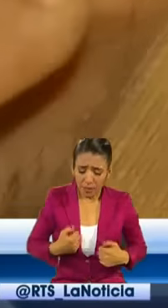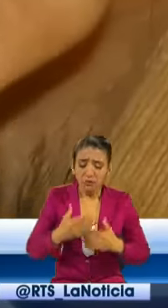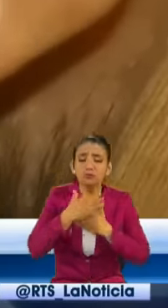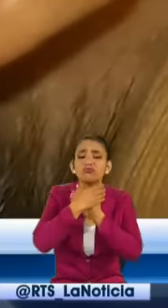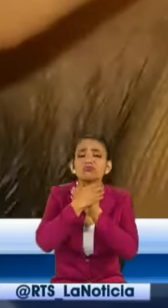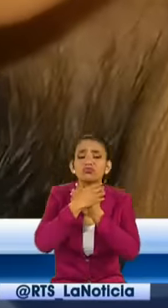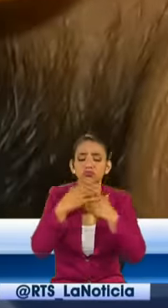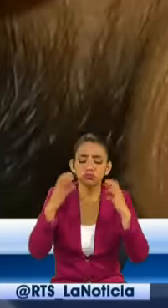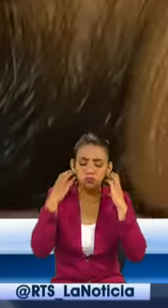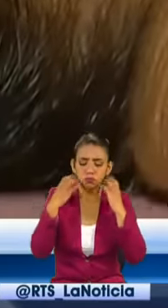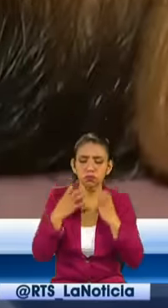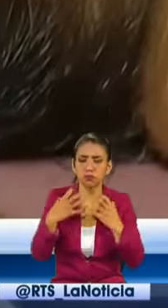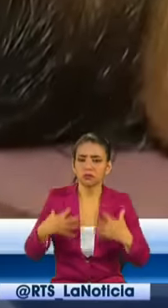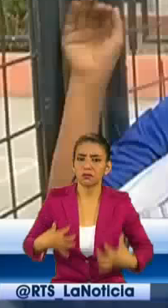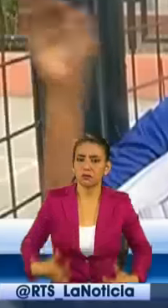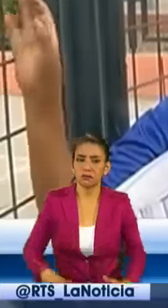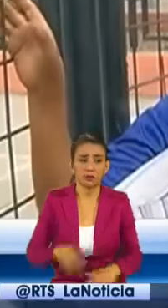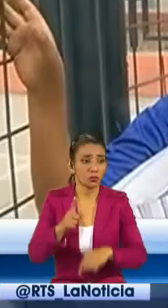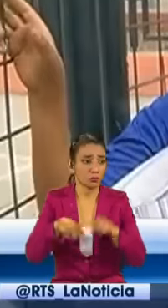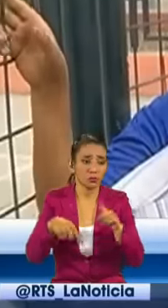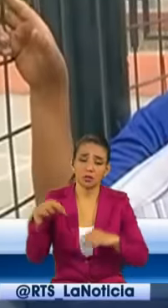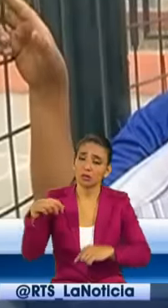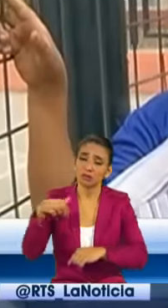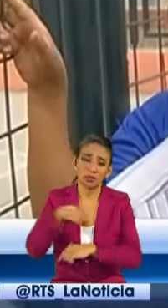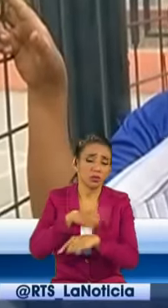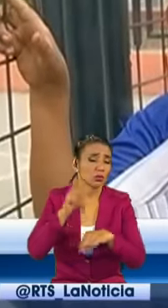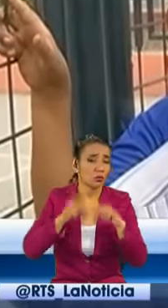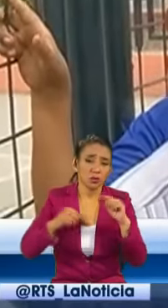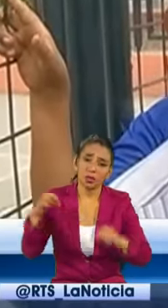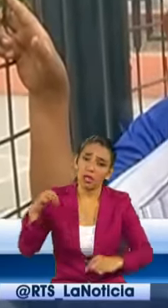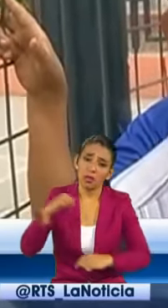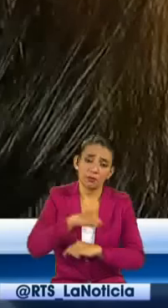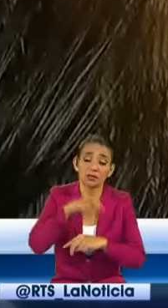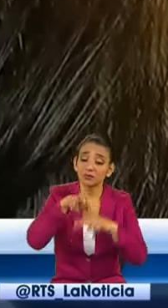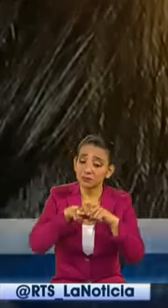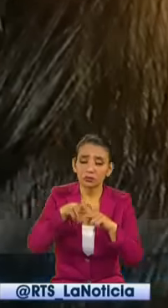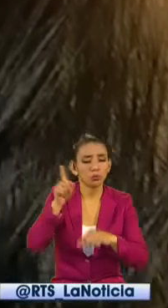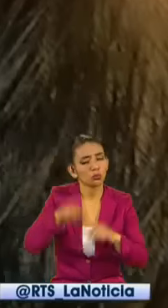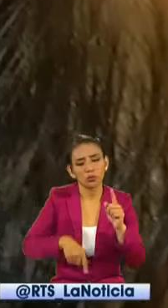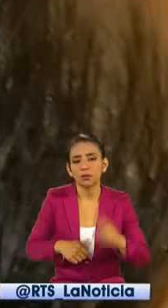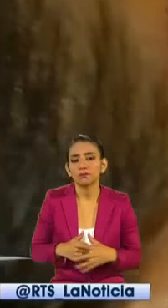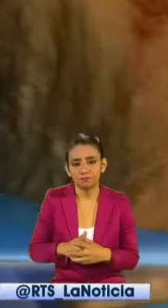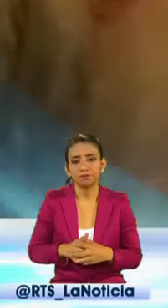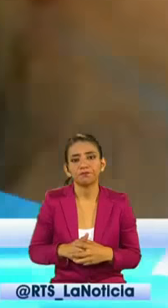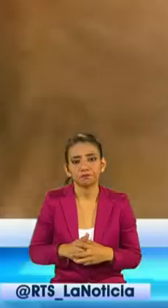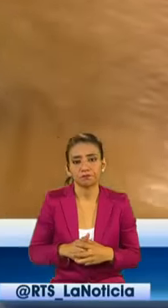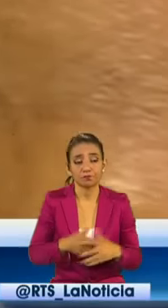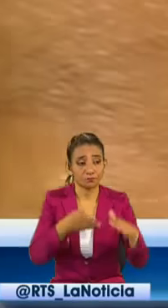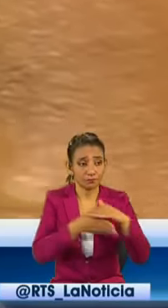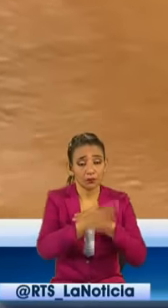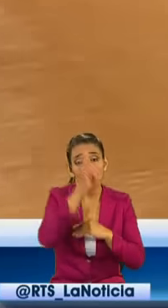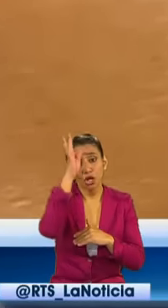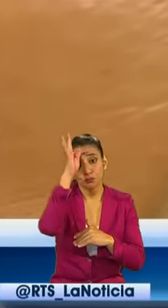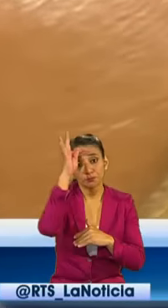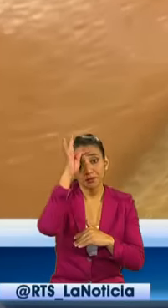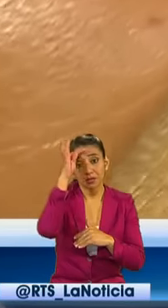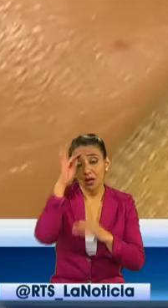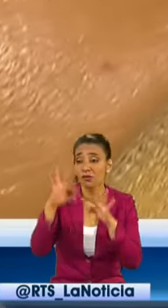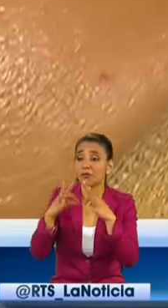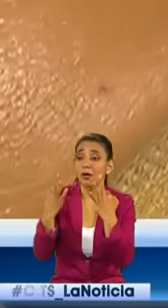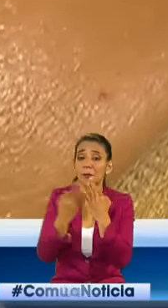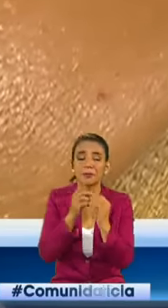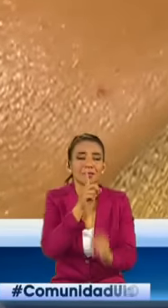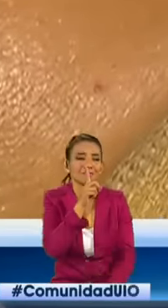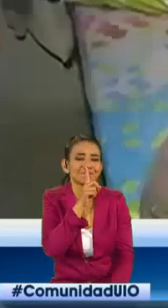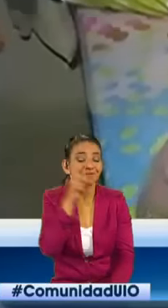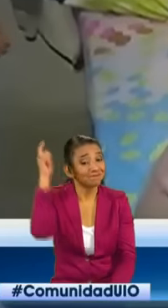traumatismo en todo su cuerpo. No puede caminar, no puede caminar ni sentarse. Mientras estuvo al interior del hospital, intentaron ocultarle la